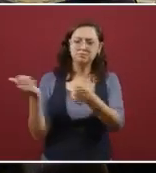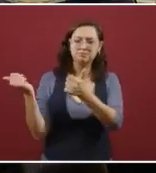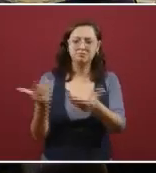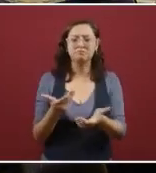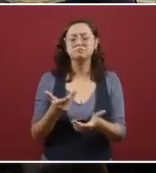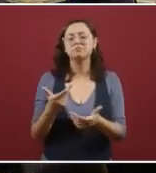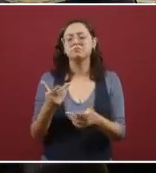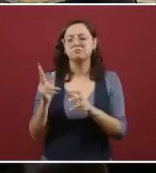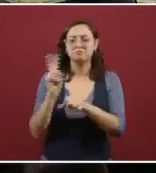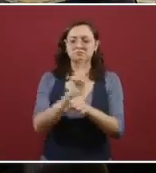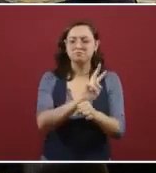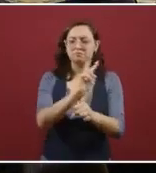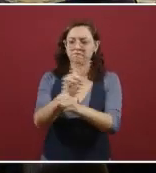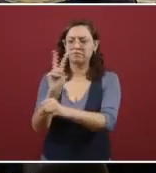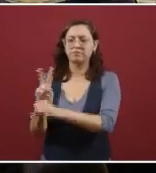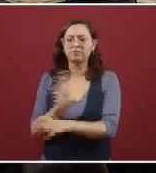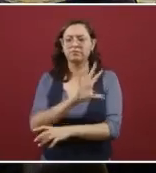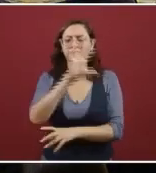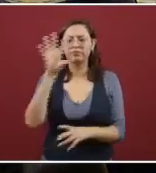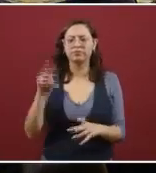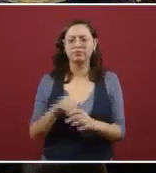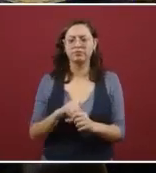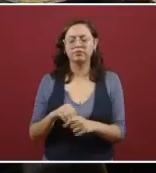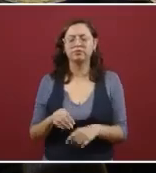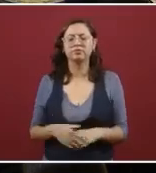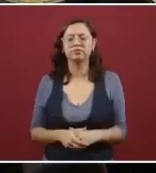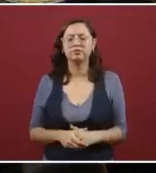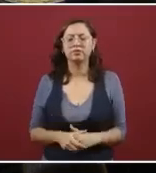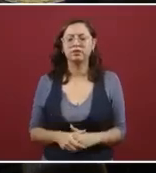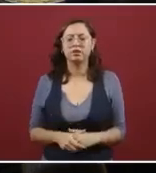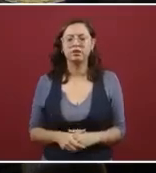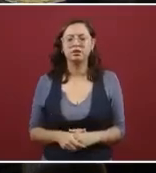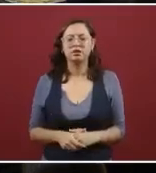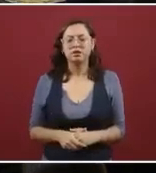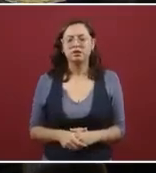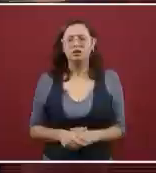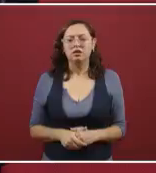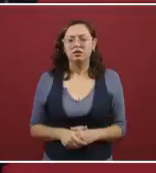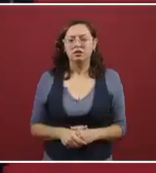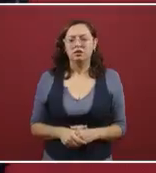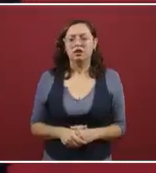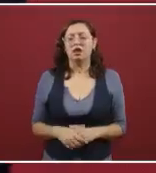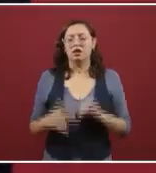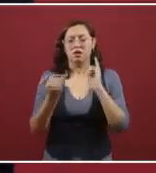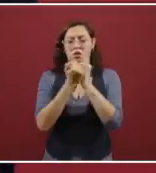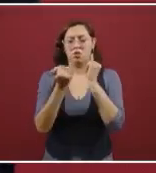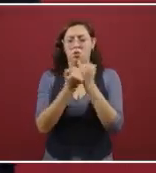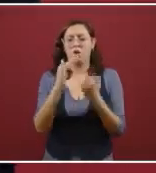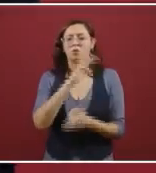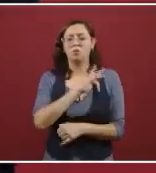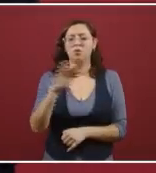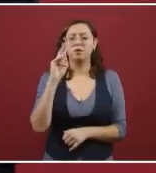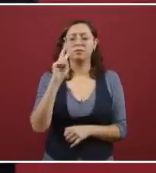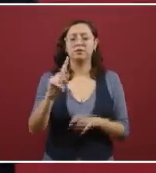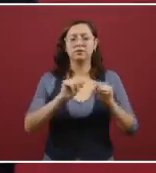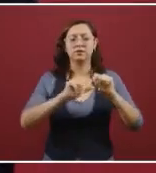favor. Bueno, aquí podemos ver en esta gráfica cómo se ha venido optimizando,